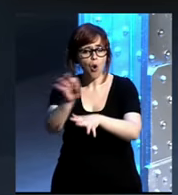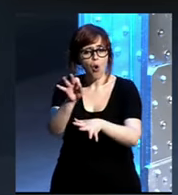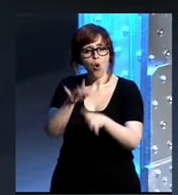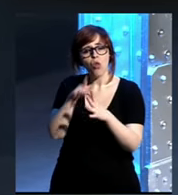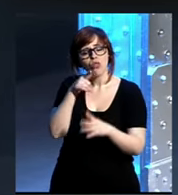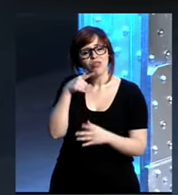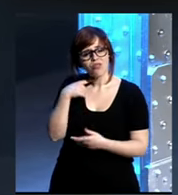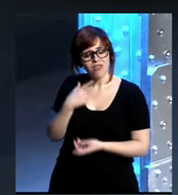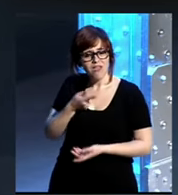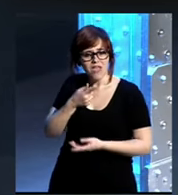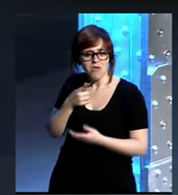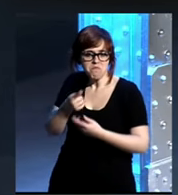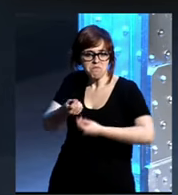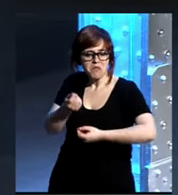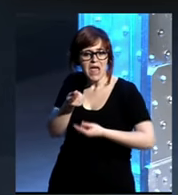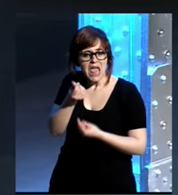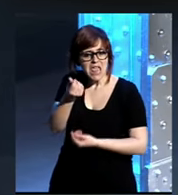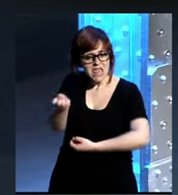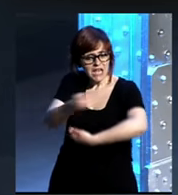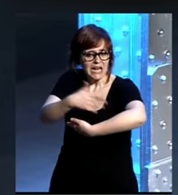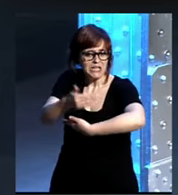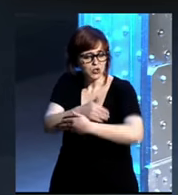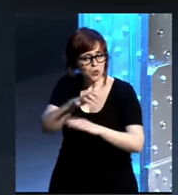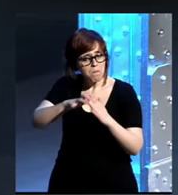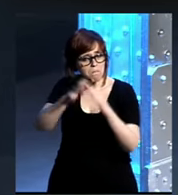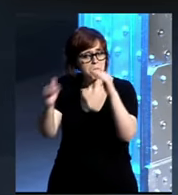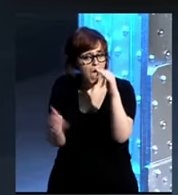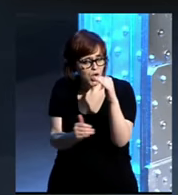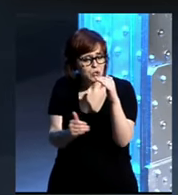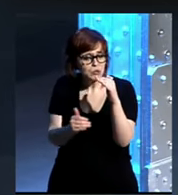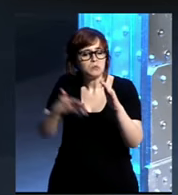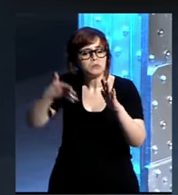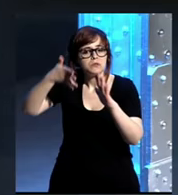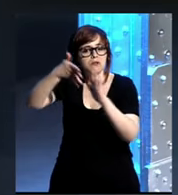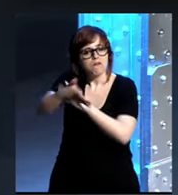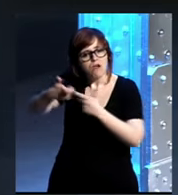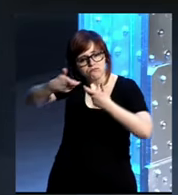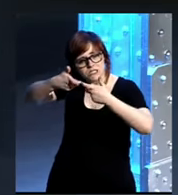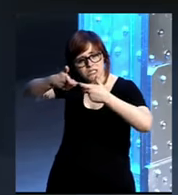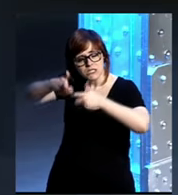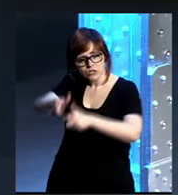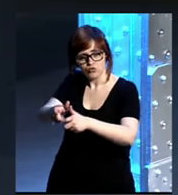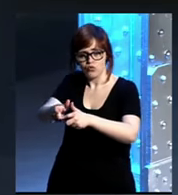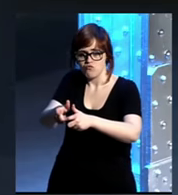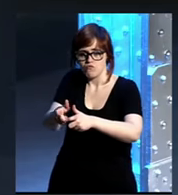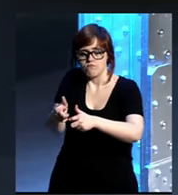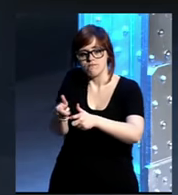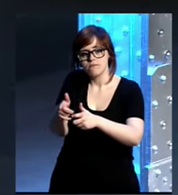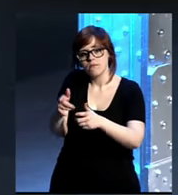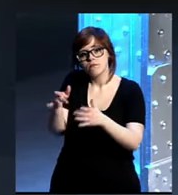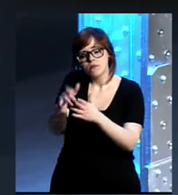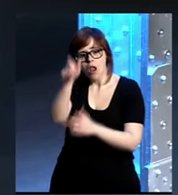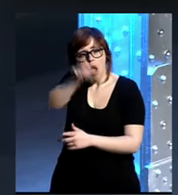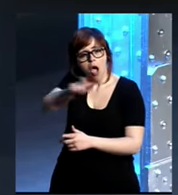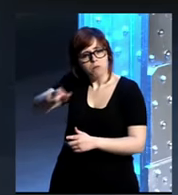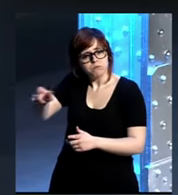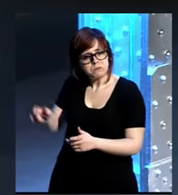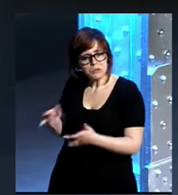mercados de bajos ingresos, pues son una zona de la población de bajos ingresos que